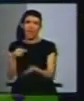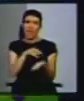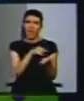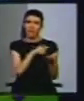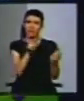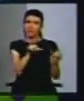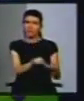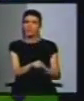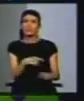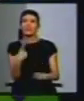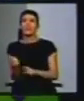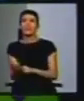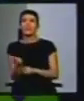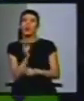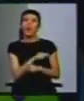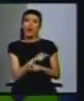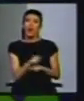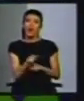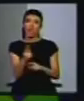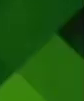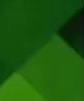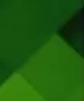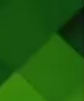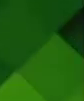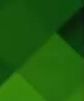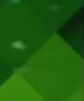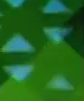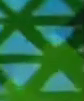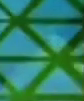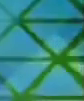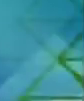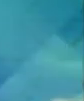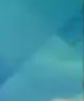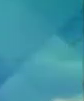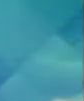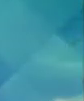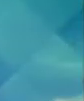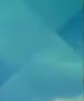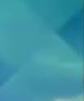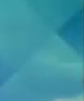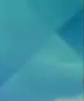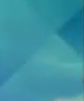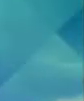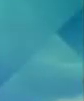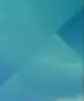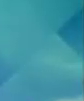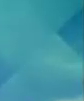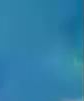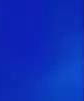hará sentir el peso de sus votos. El tiempo en Ahora Noticias.